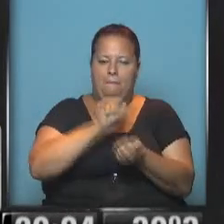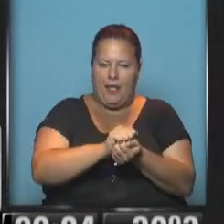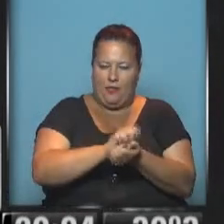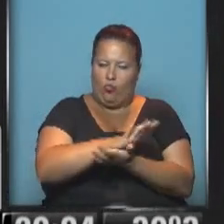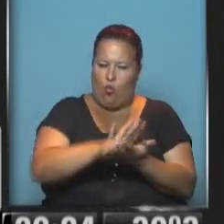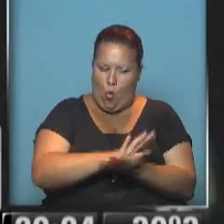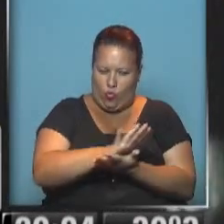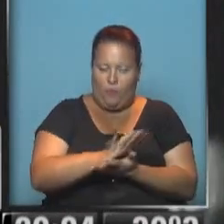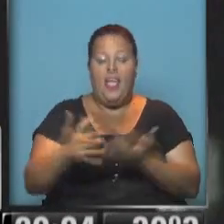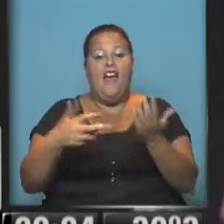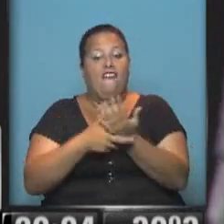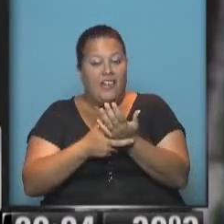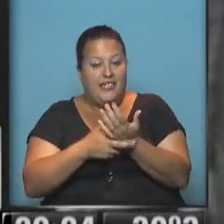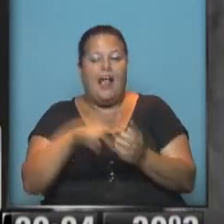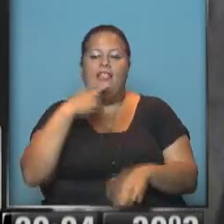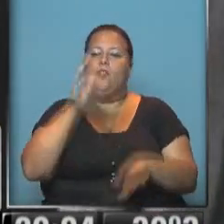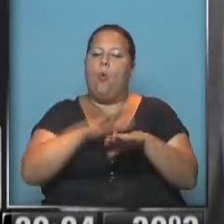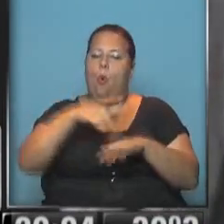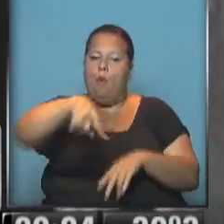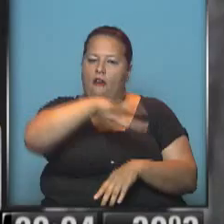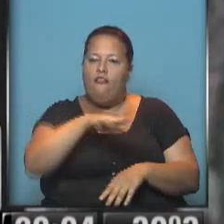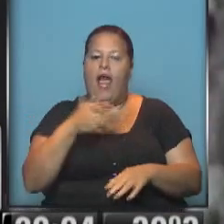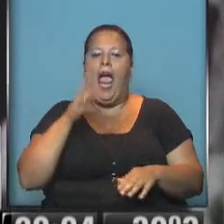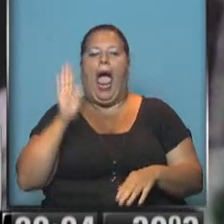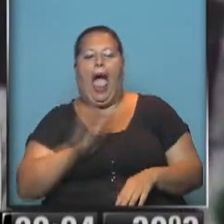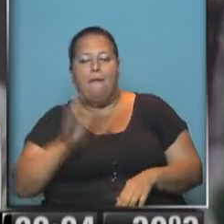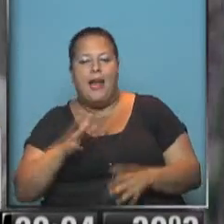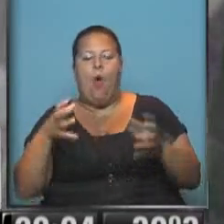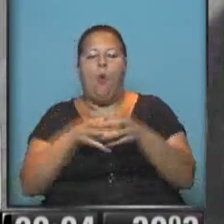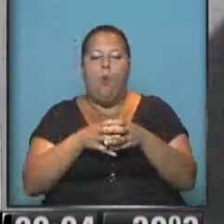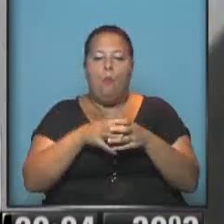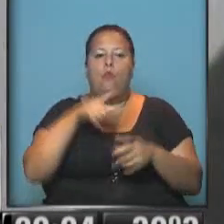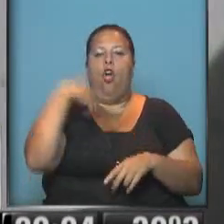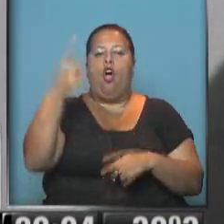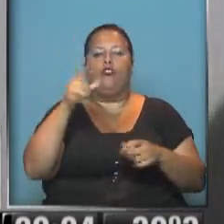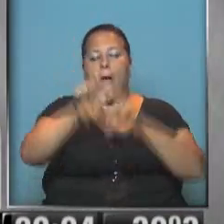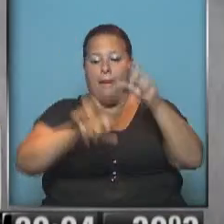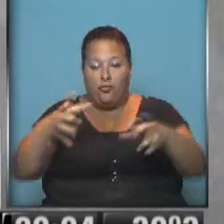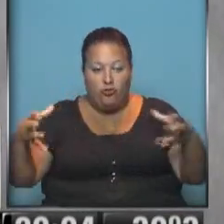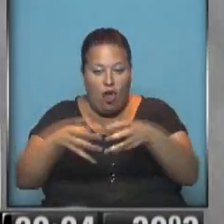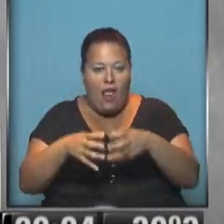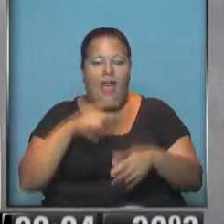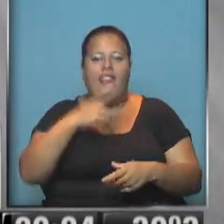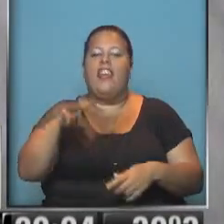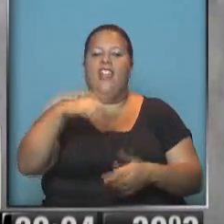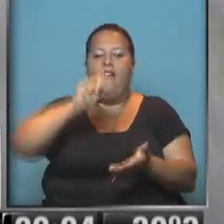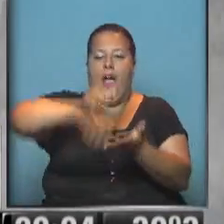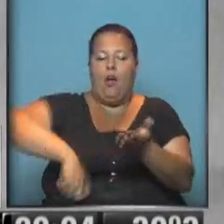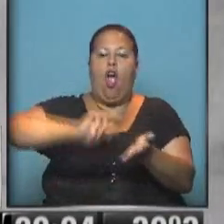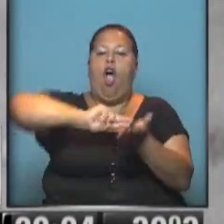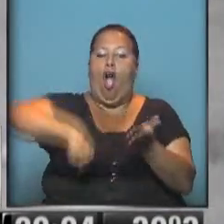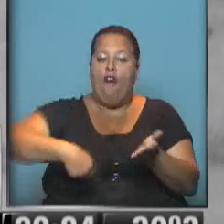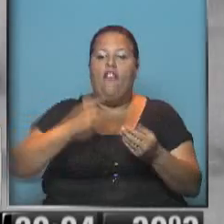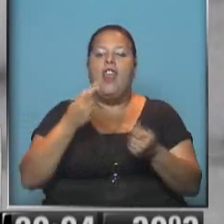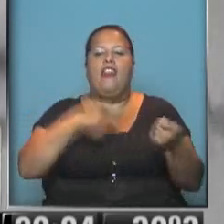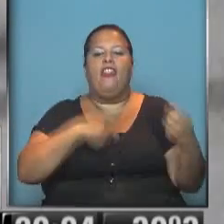El fiscal les imputa haber obligado mediante intimidación al grupo Greiber y sus allegados a suscribir convenios que implicaron